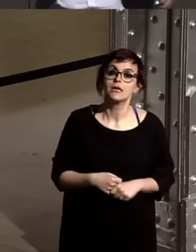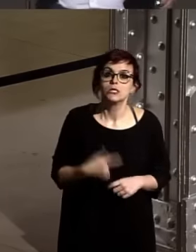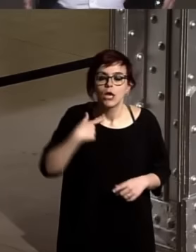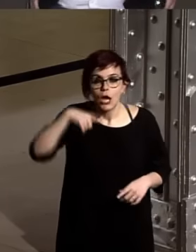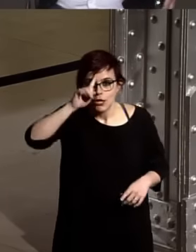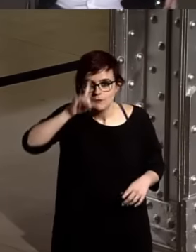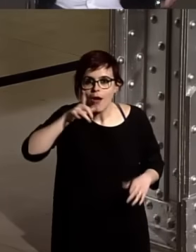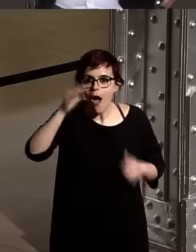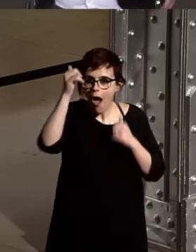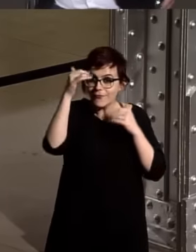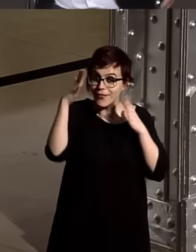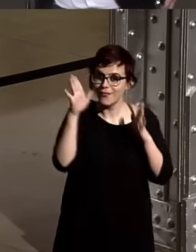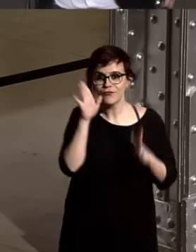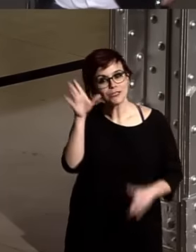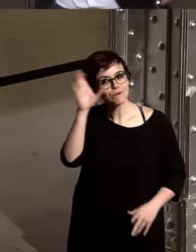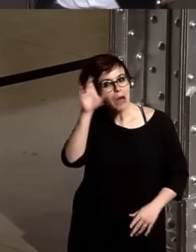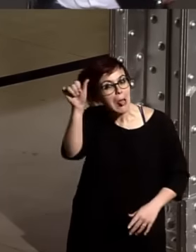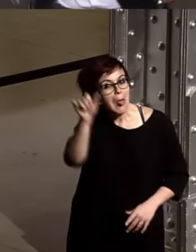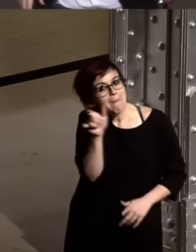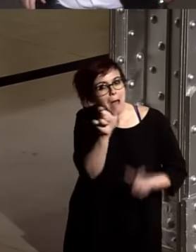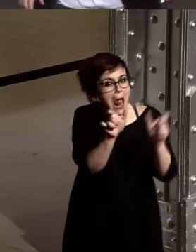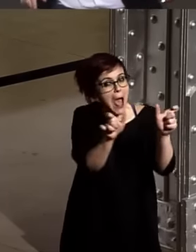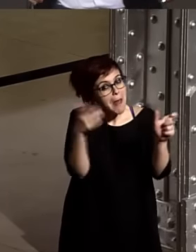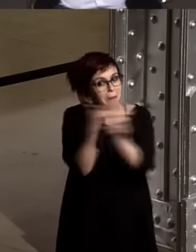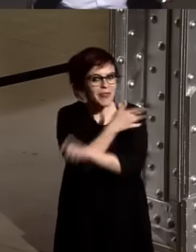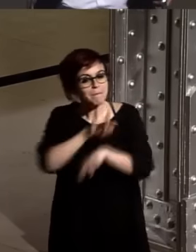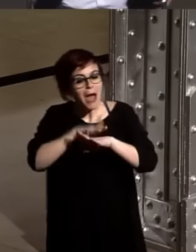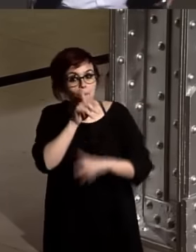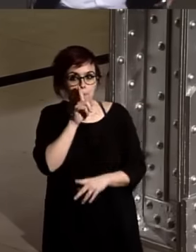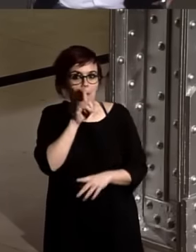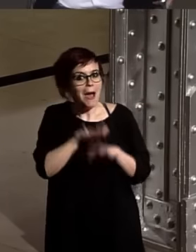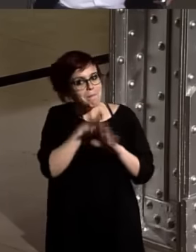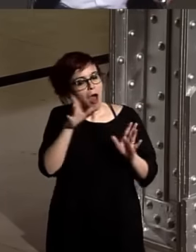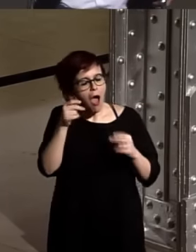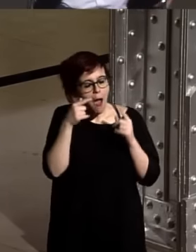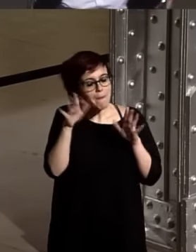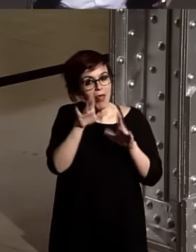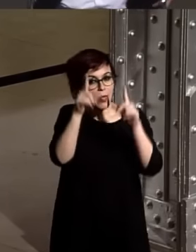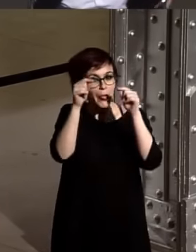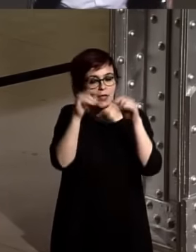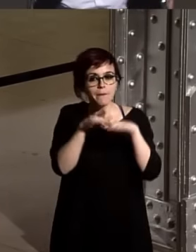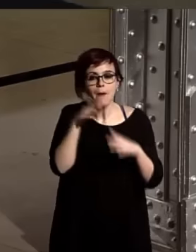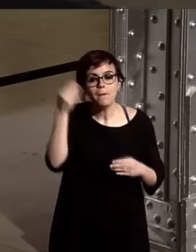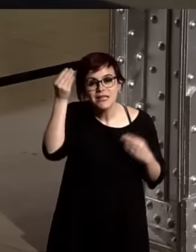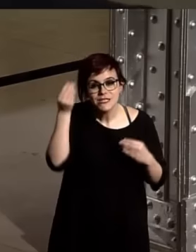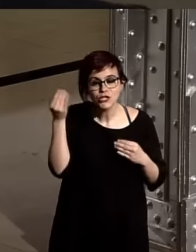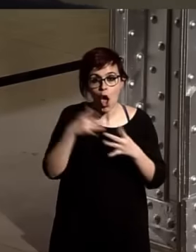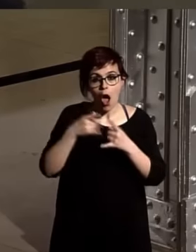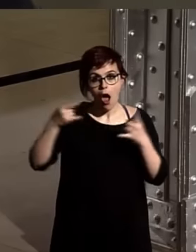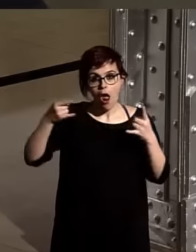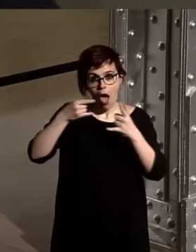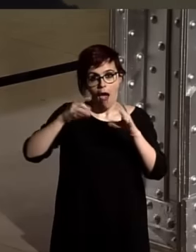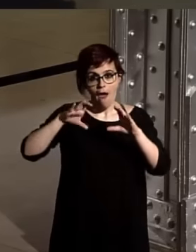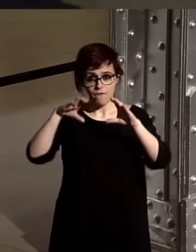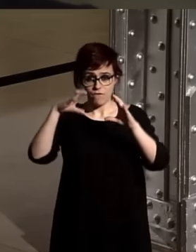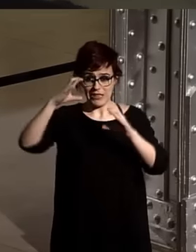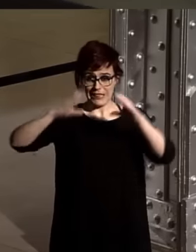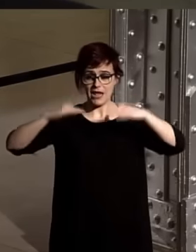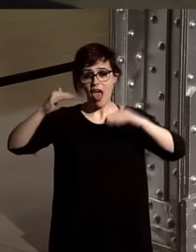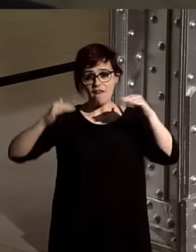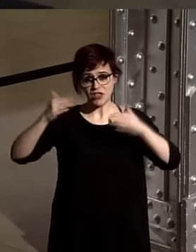sé estáis atentos eh veis Muy callados dig están dormidos pero no ondas gravitatorias a ver que se me